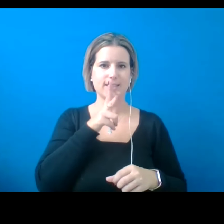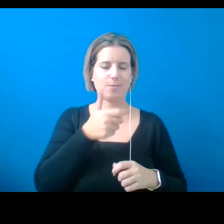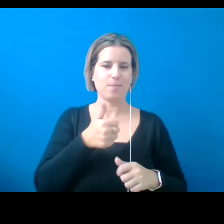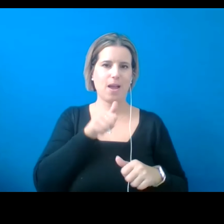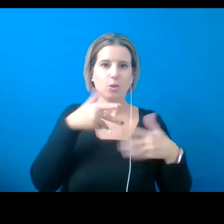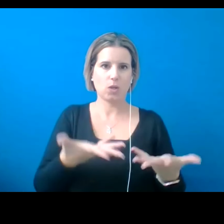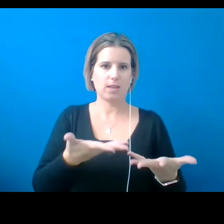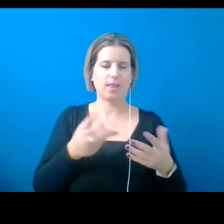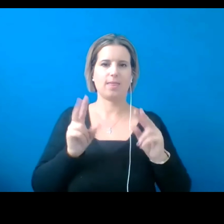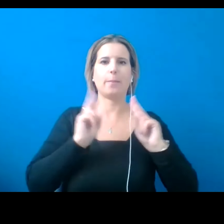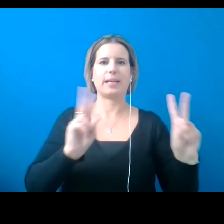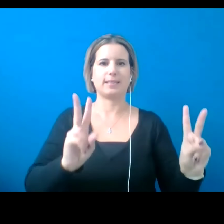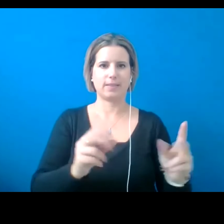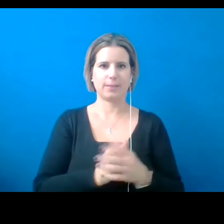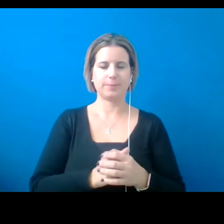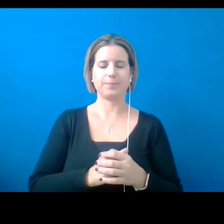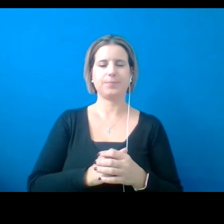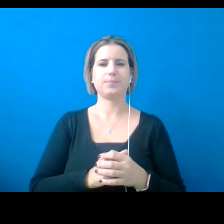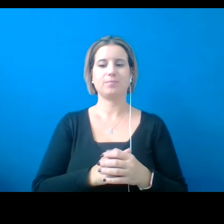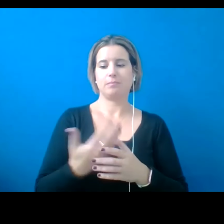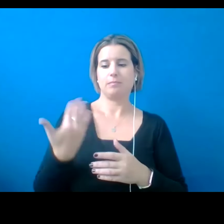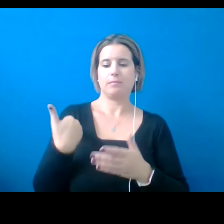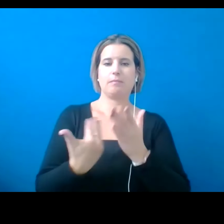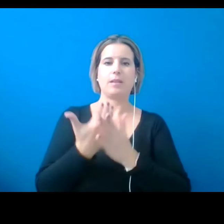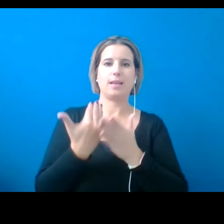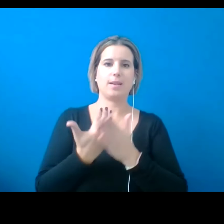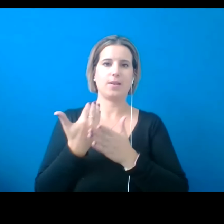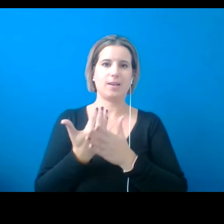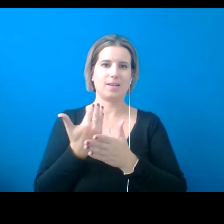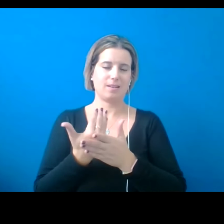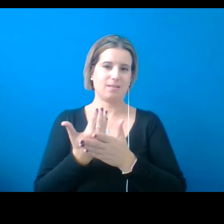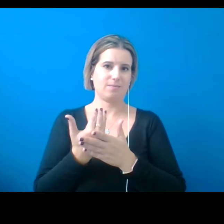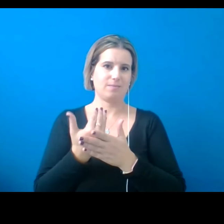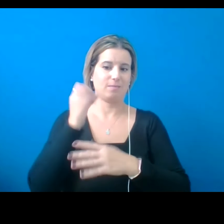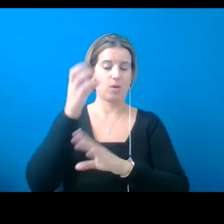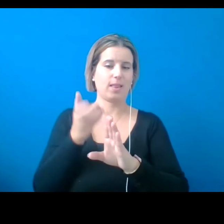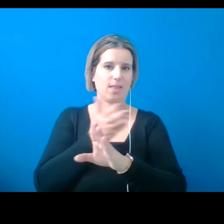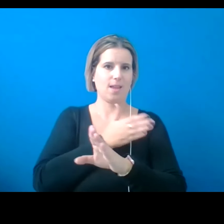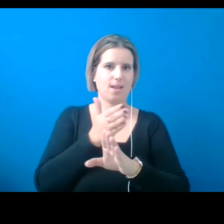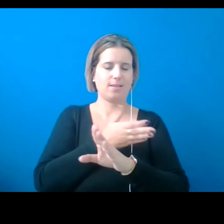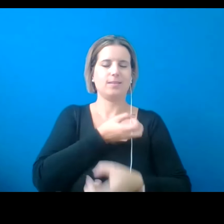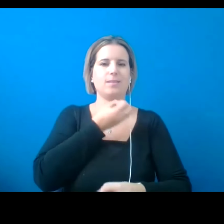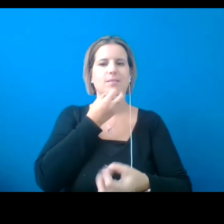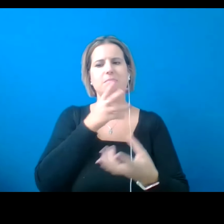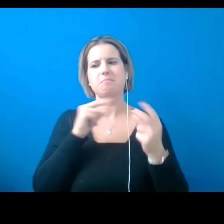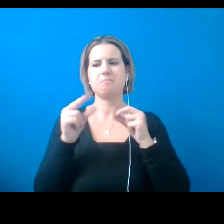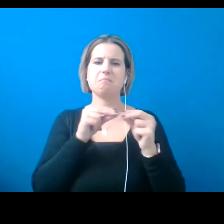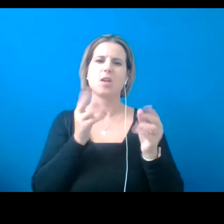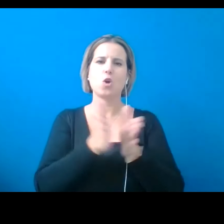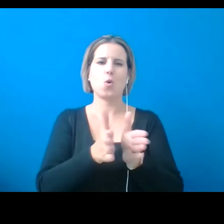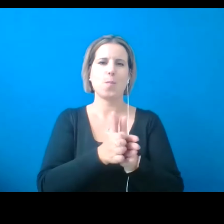y en estos días antes de la ponencia que ahora estoy haciendo pues comentando así con algunos de mis compañeros